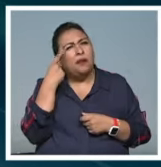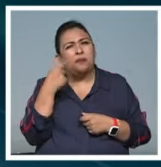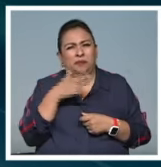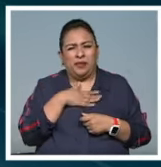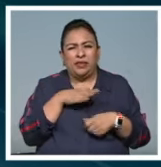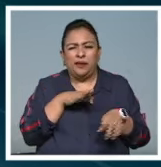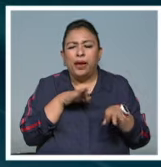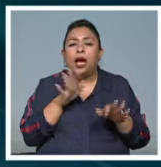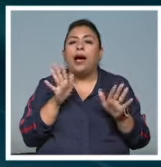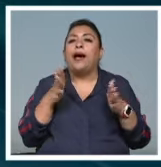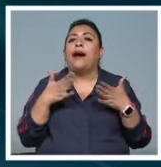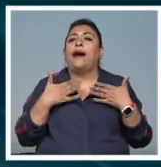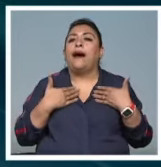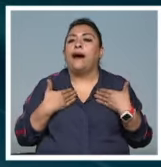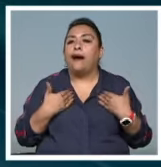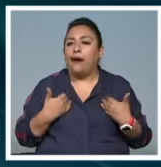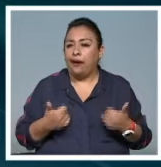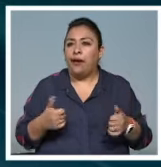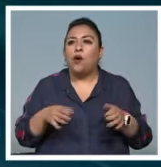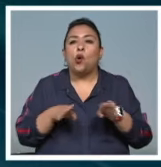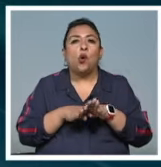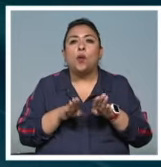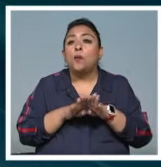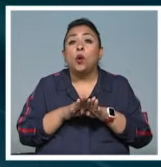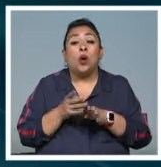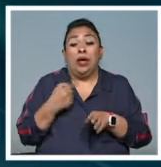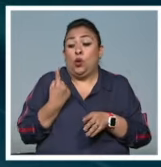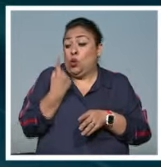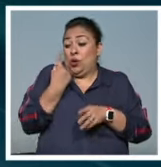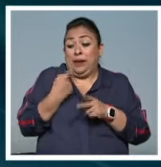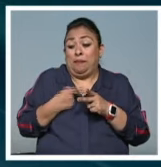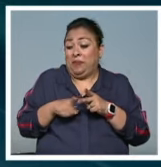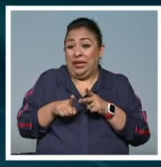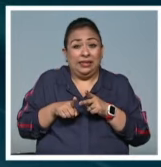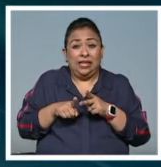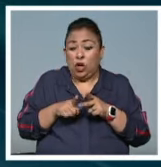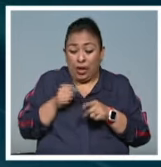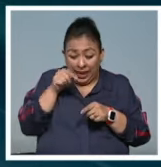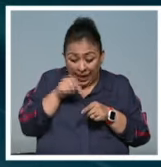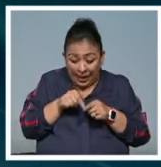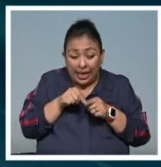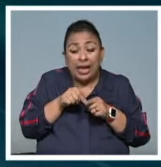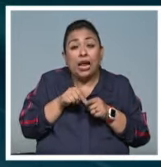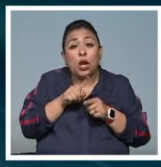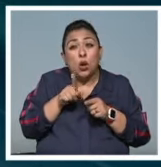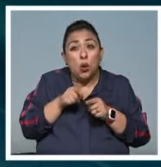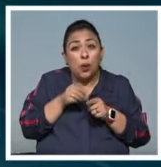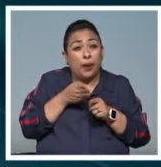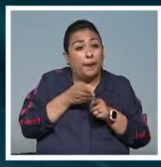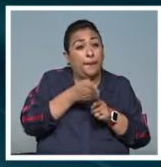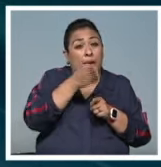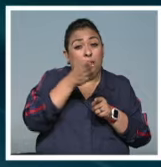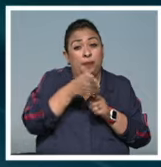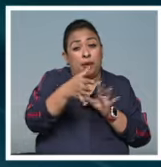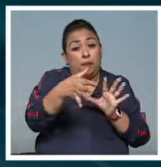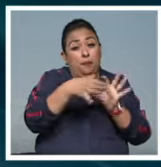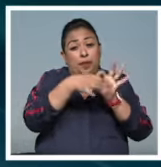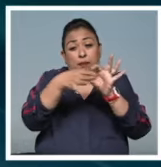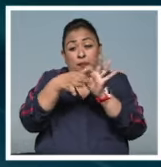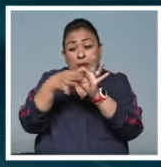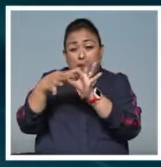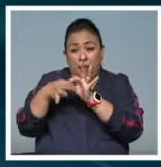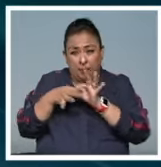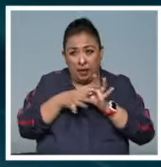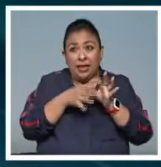trabajo, entendemos que no hay un origen, sino hay un punto donde las cosas se entrelazan, se